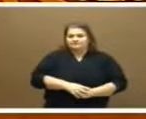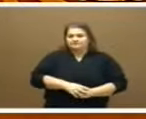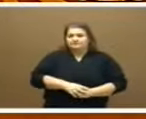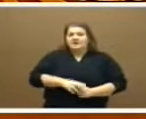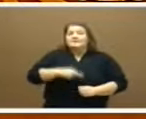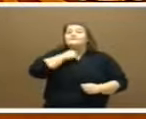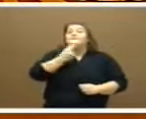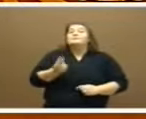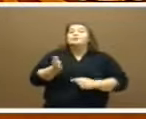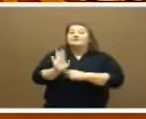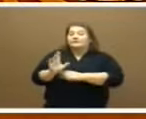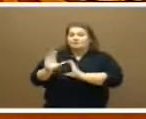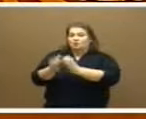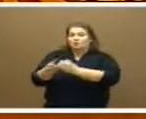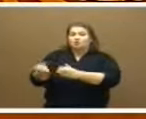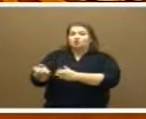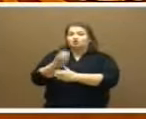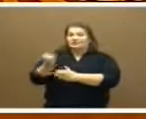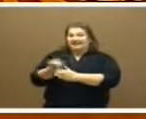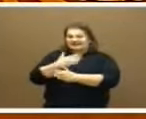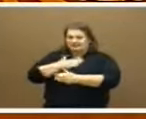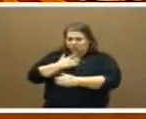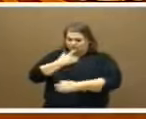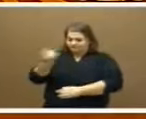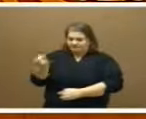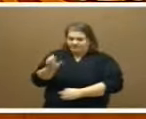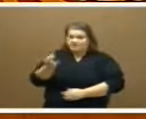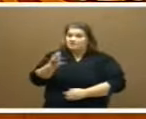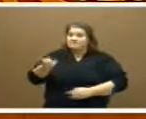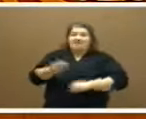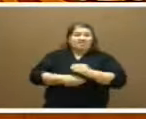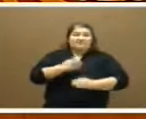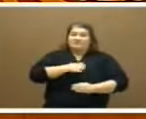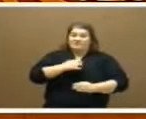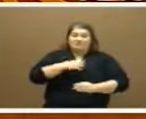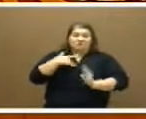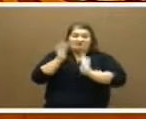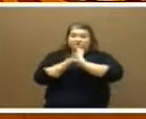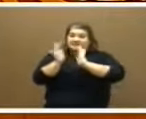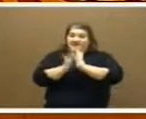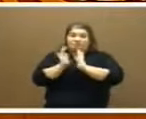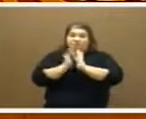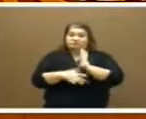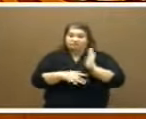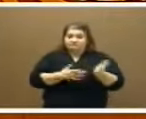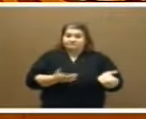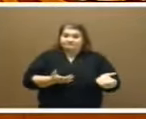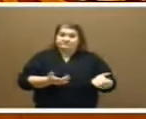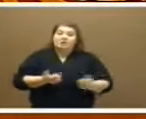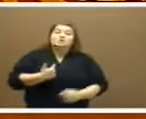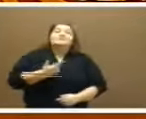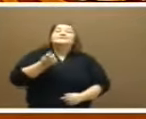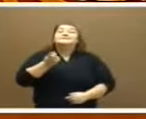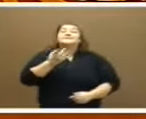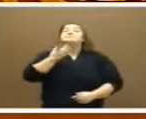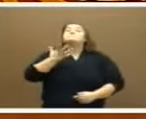al portavoz del Grupo Socialista que, tal y como se plantea, es inviable por los motivos que le hemos expuesto. Sí sería